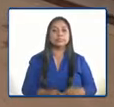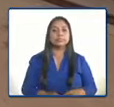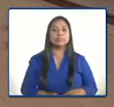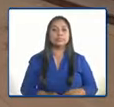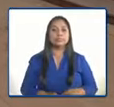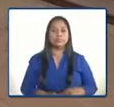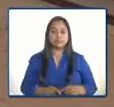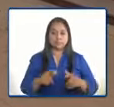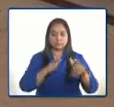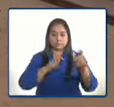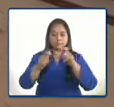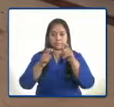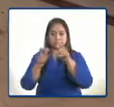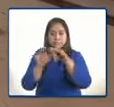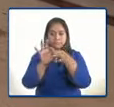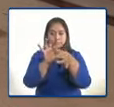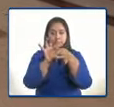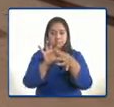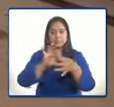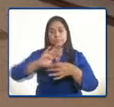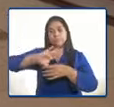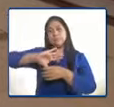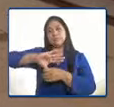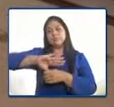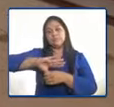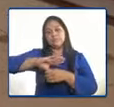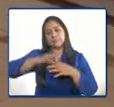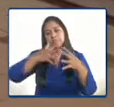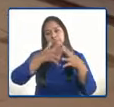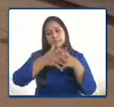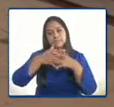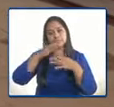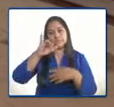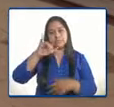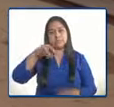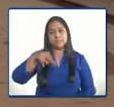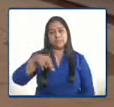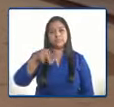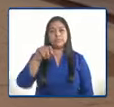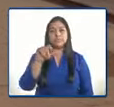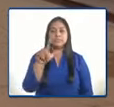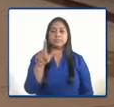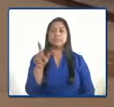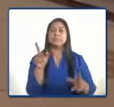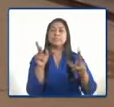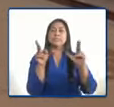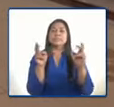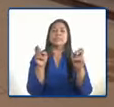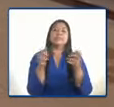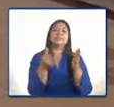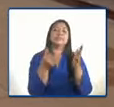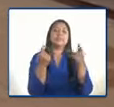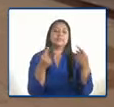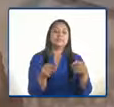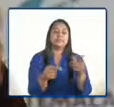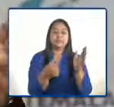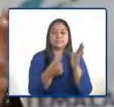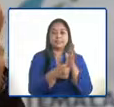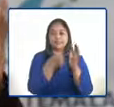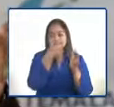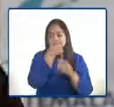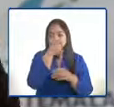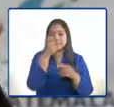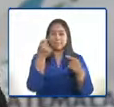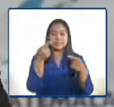en cooperación con la Embajada de Estados Unidos a través de INL, que es la sección de asuntos antinarcóticos y aplicación de la ley. Uno de